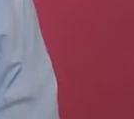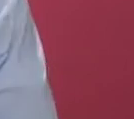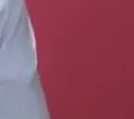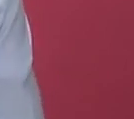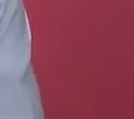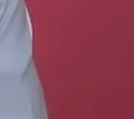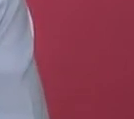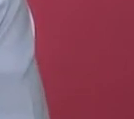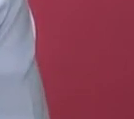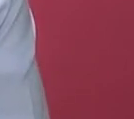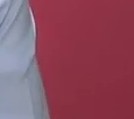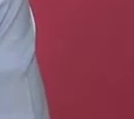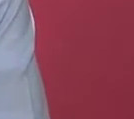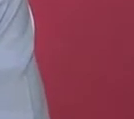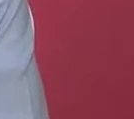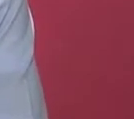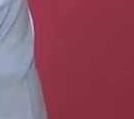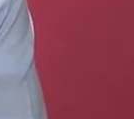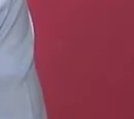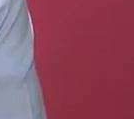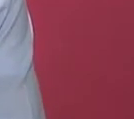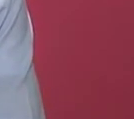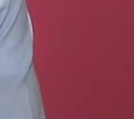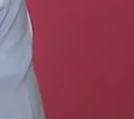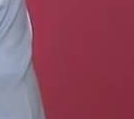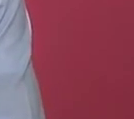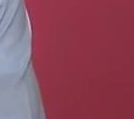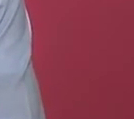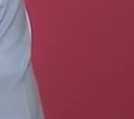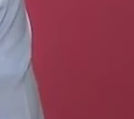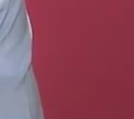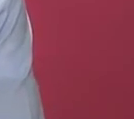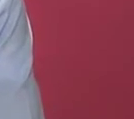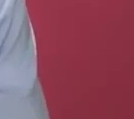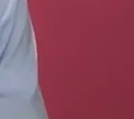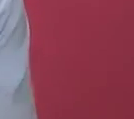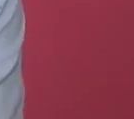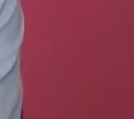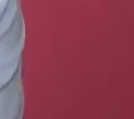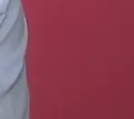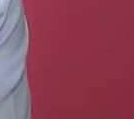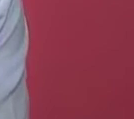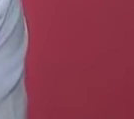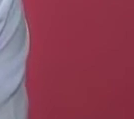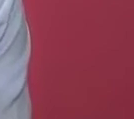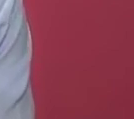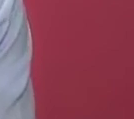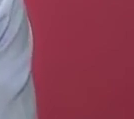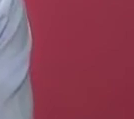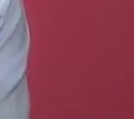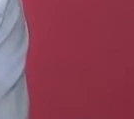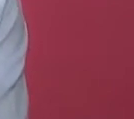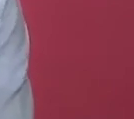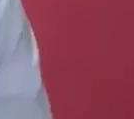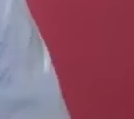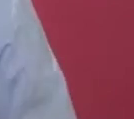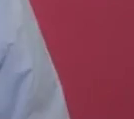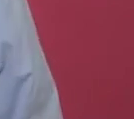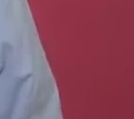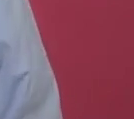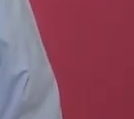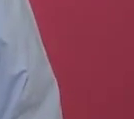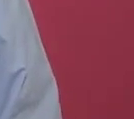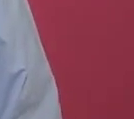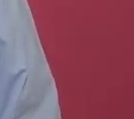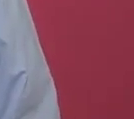aquí el versículo 13, dice, y seréis aborrecidos de todas por causa de mi nombre. Vemos que